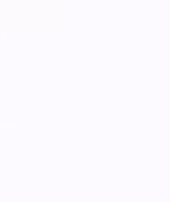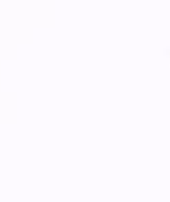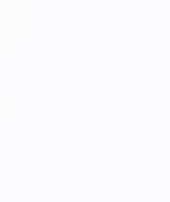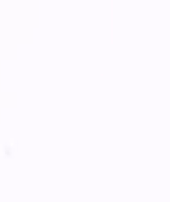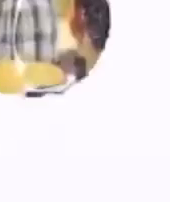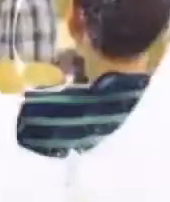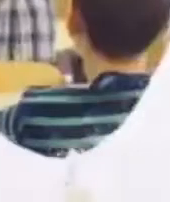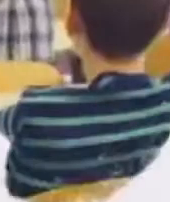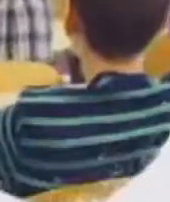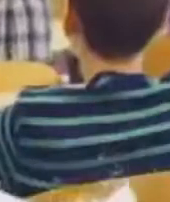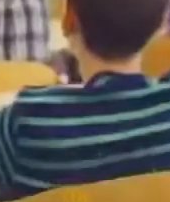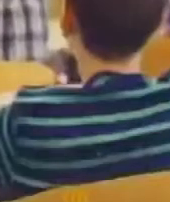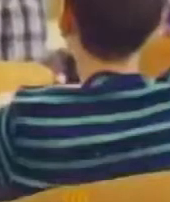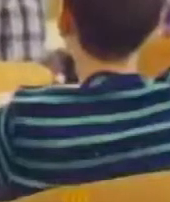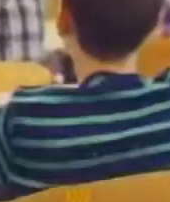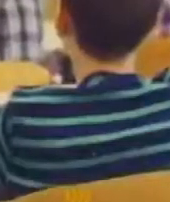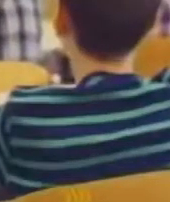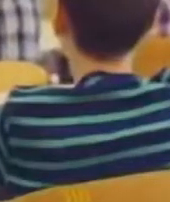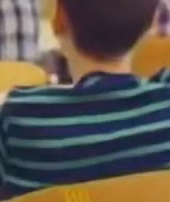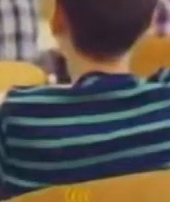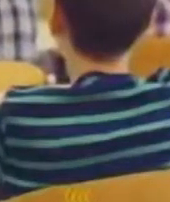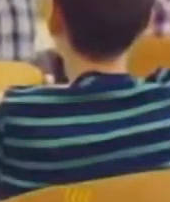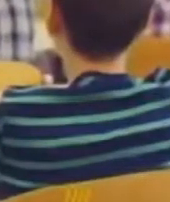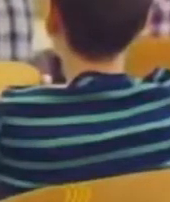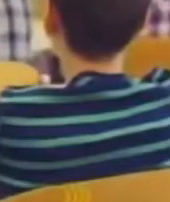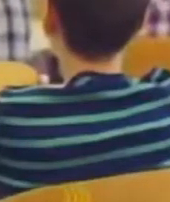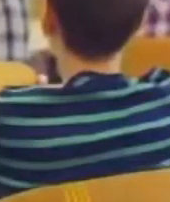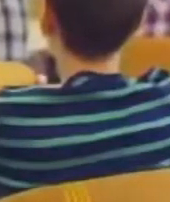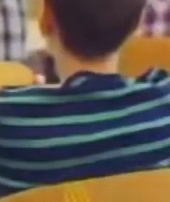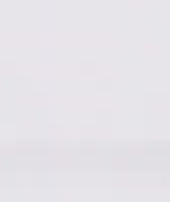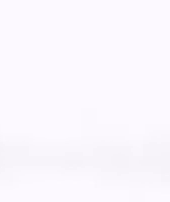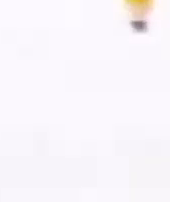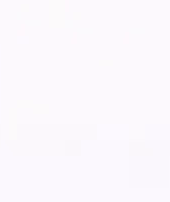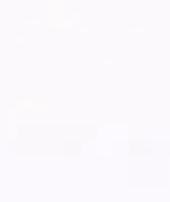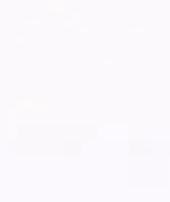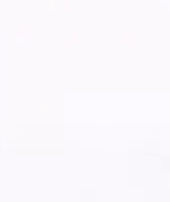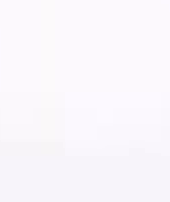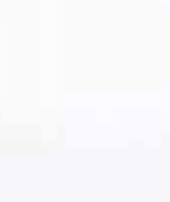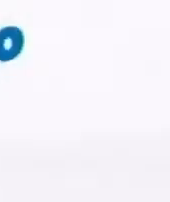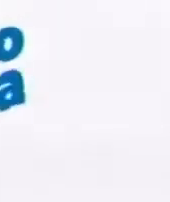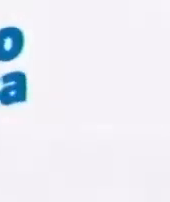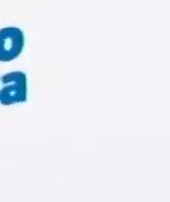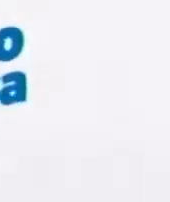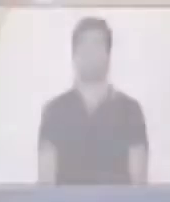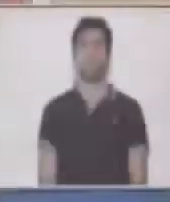A continuación, comunicación y lenguaje, tercero primaria.